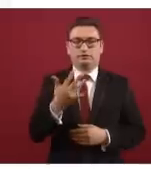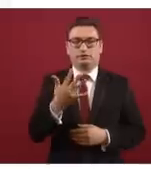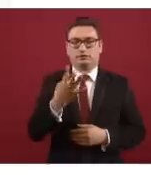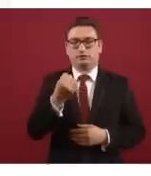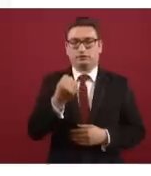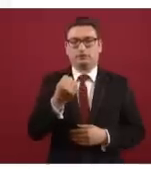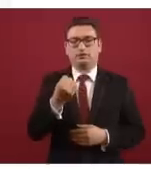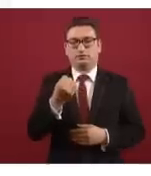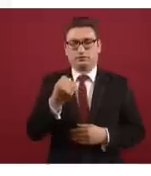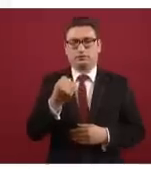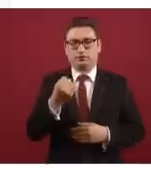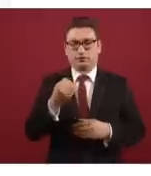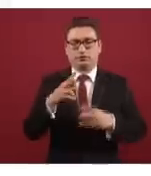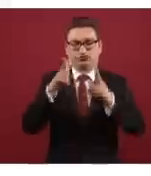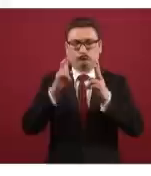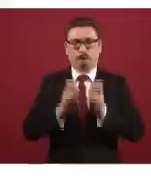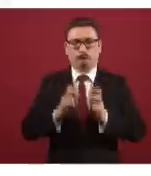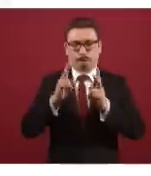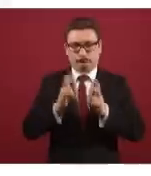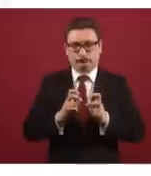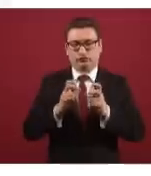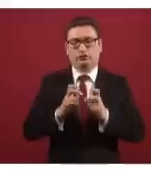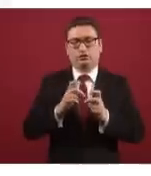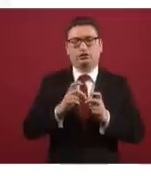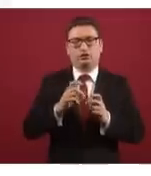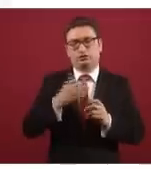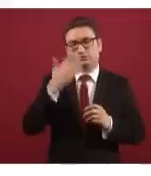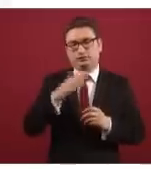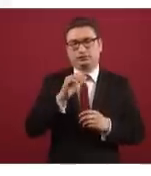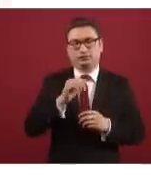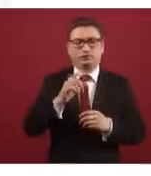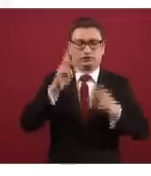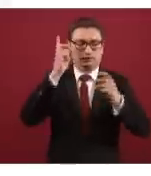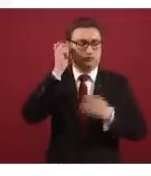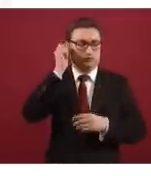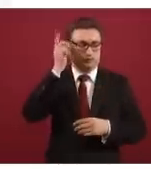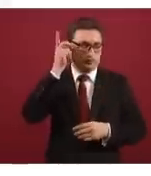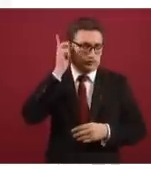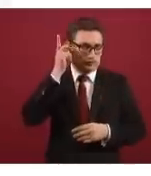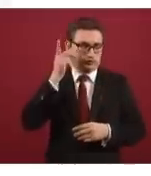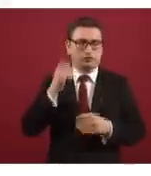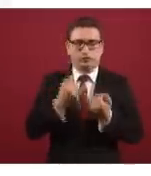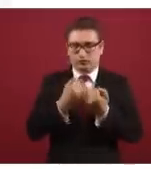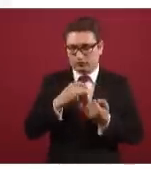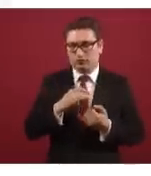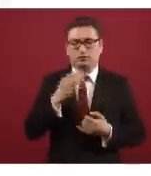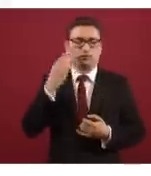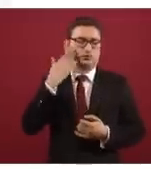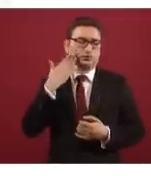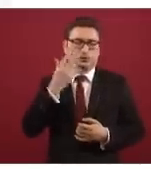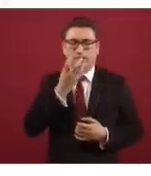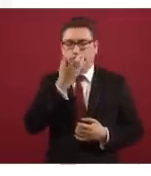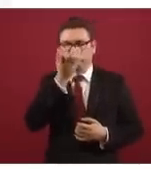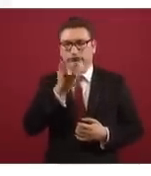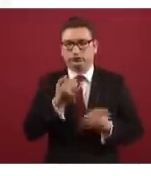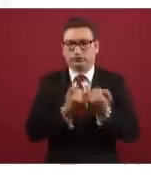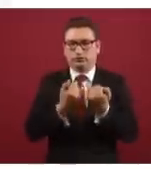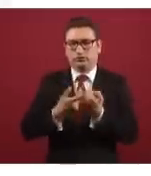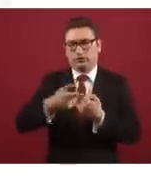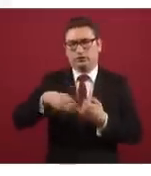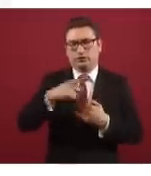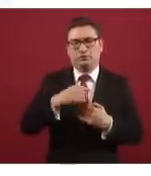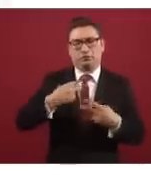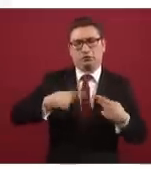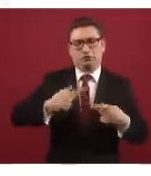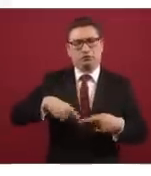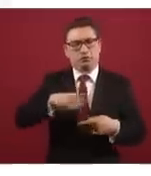102.159 descargas bajo los dos sistemas, el de iOS y el de Android, con muy buenos comentarios por parte de los